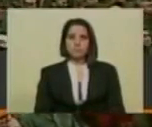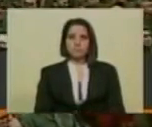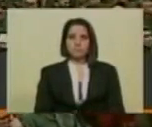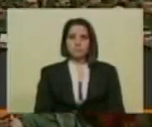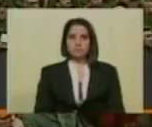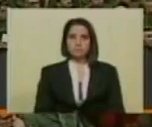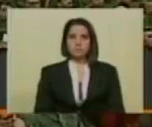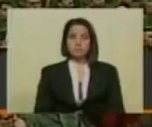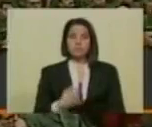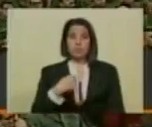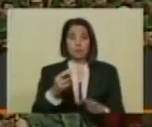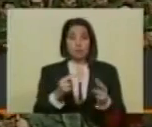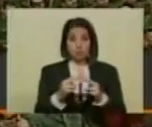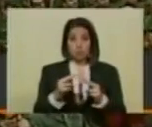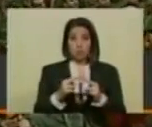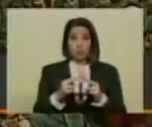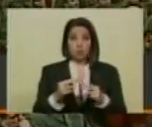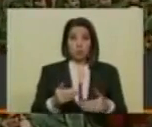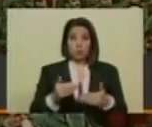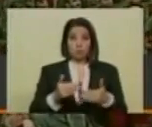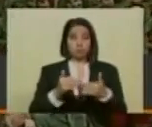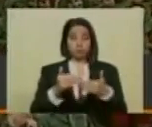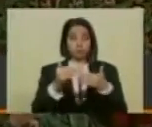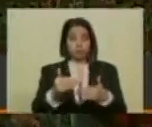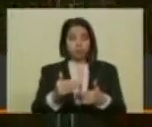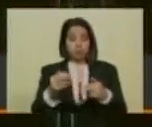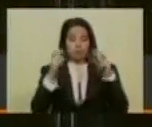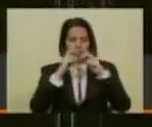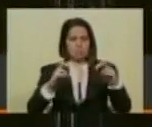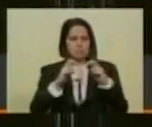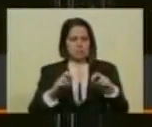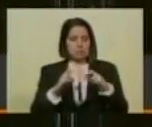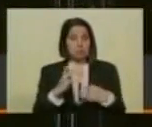Yo conozco avances de la investigación bien interesante.